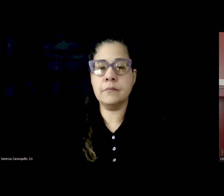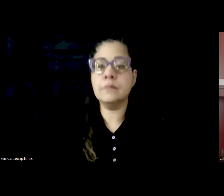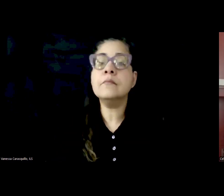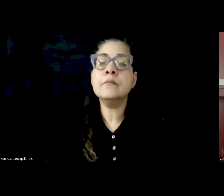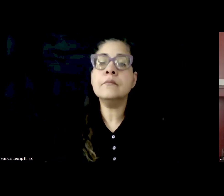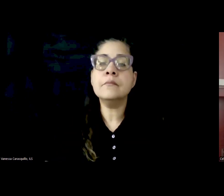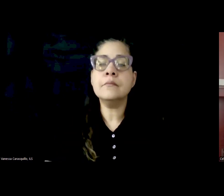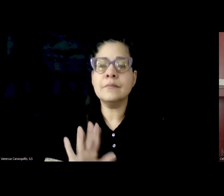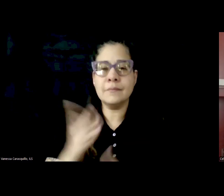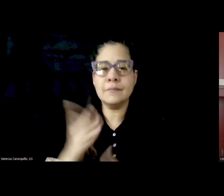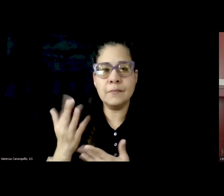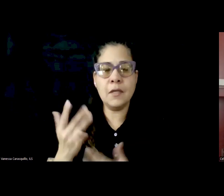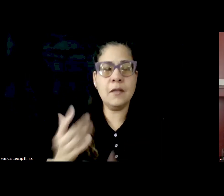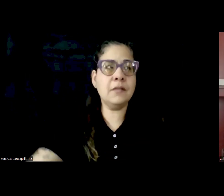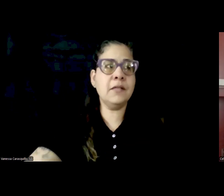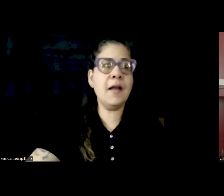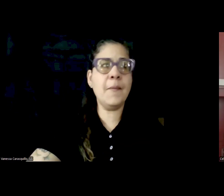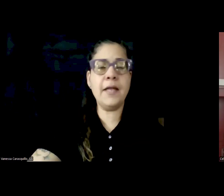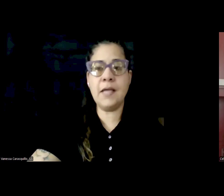por favor.